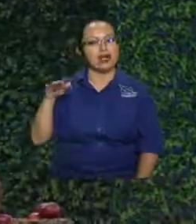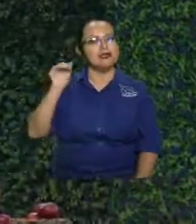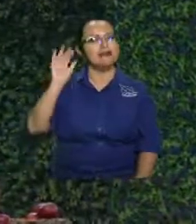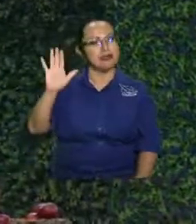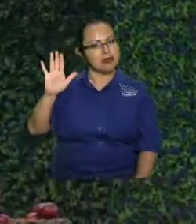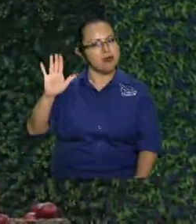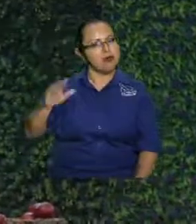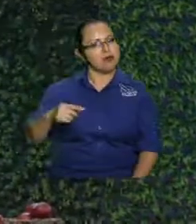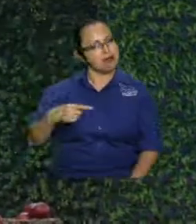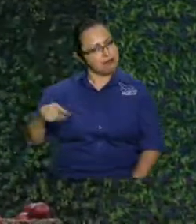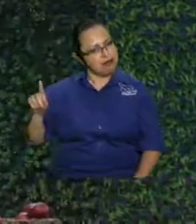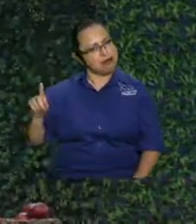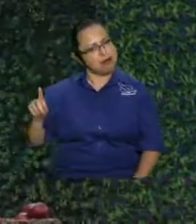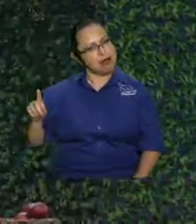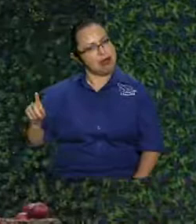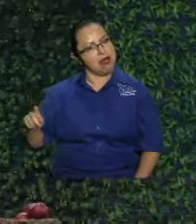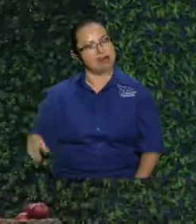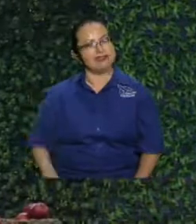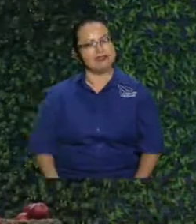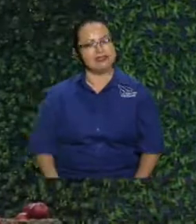la populosa zona 5 que alquile.